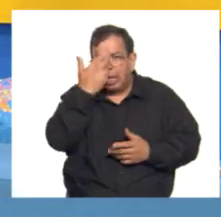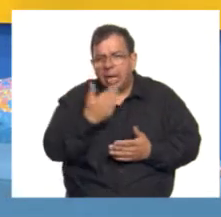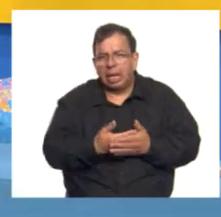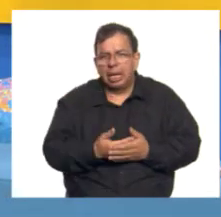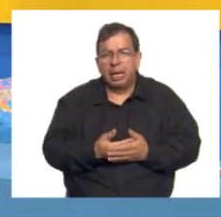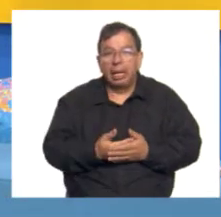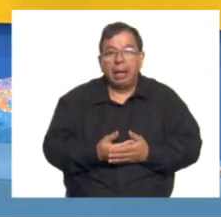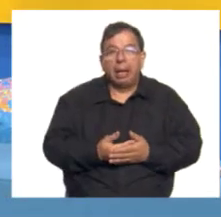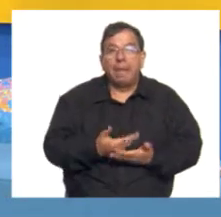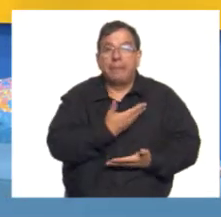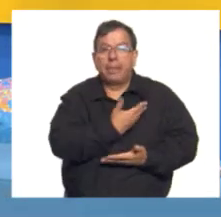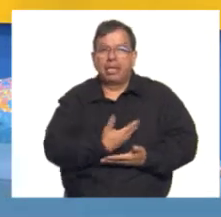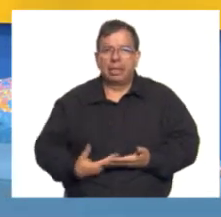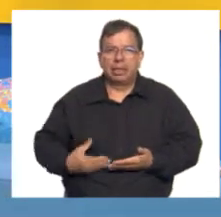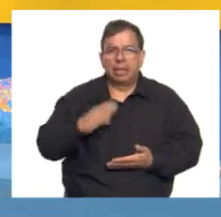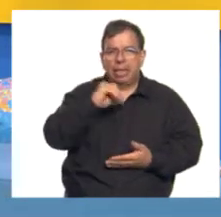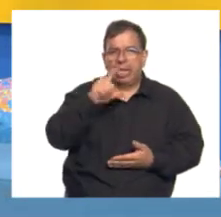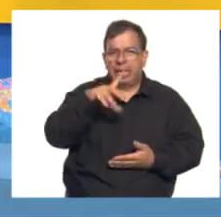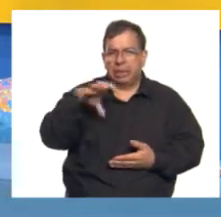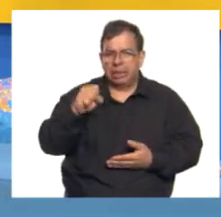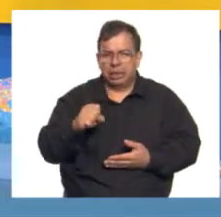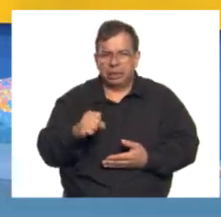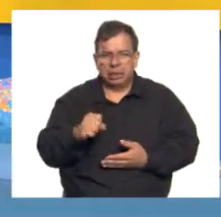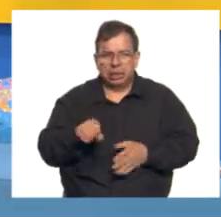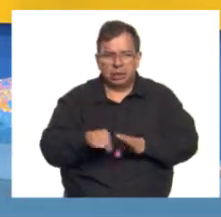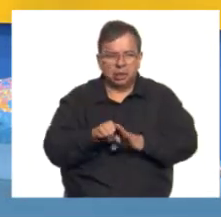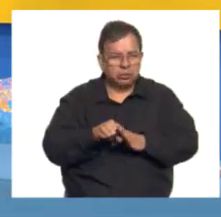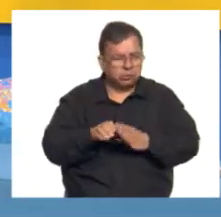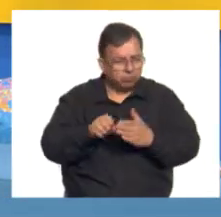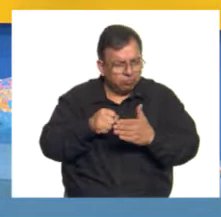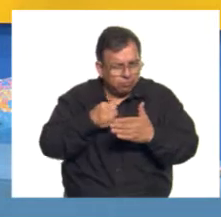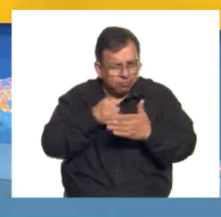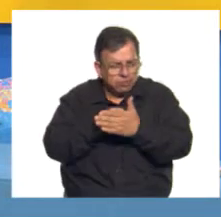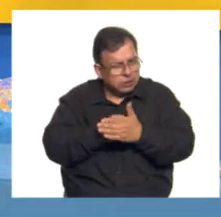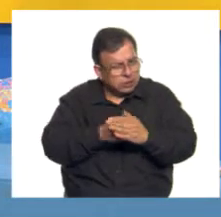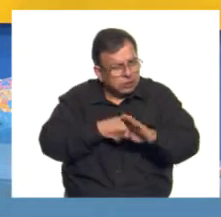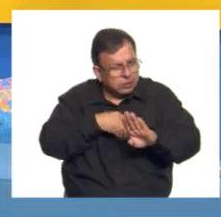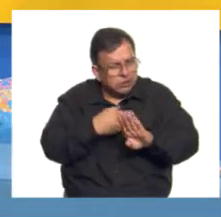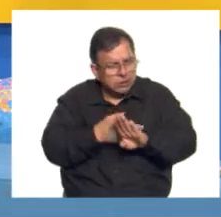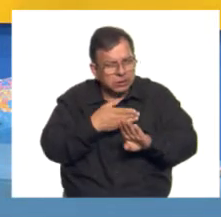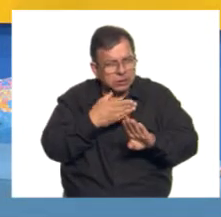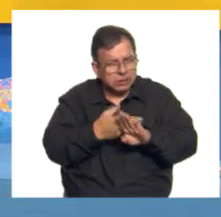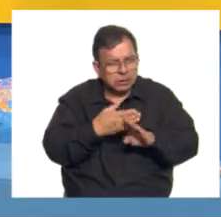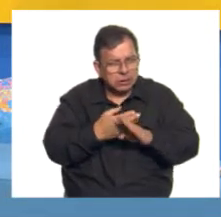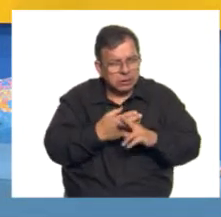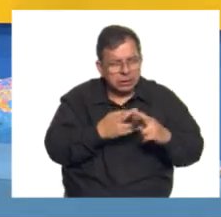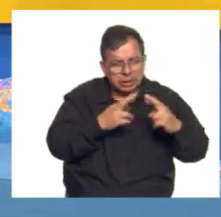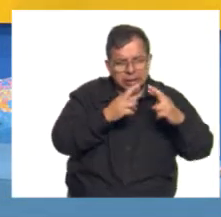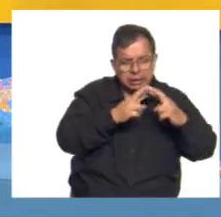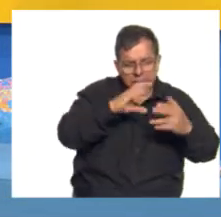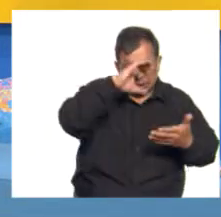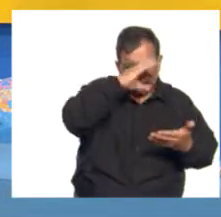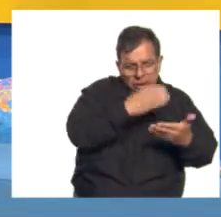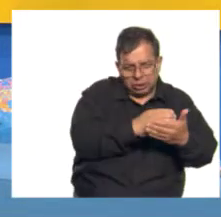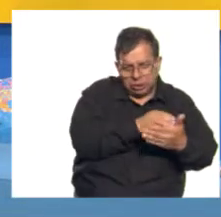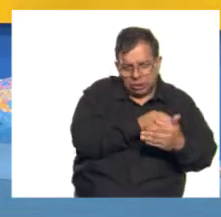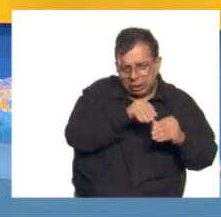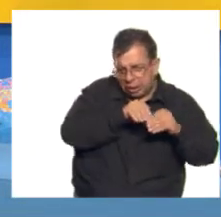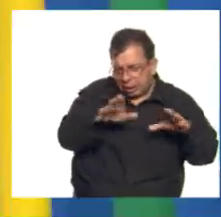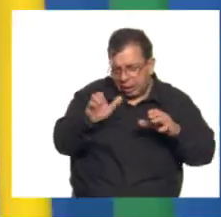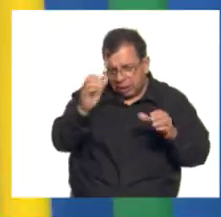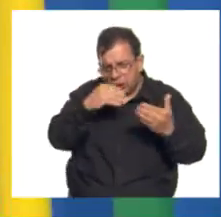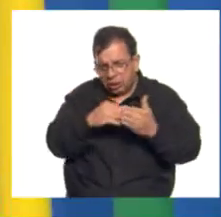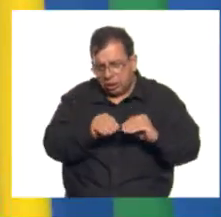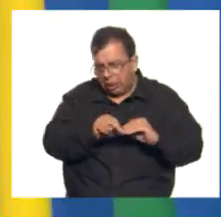de Calles se caracterizó por asumir una actitud combativa en contra de la influencia de la Iglesia Católica en la sociedad y en la